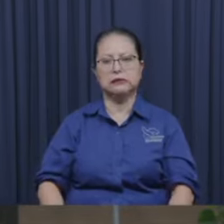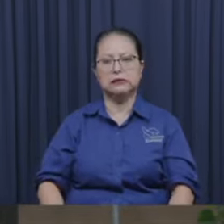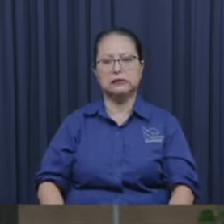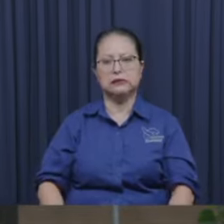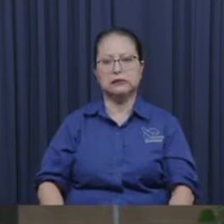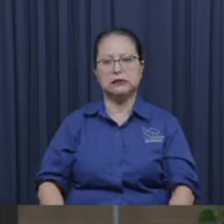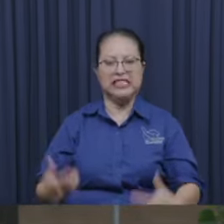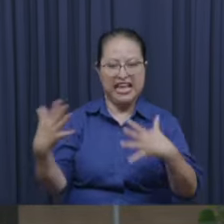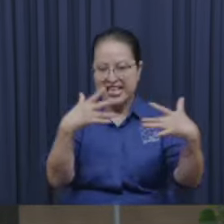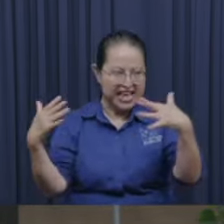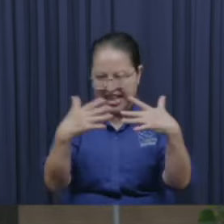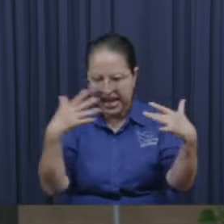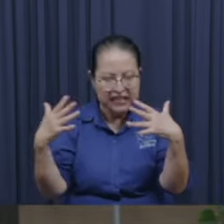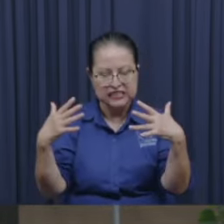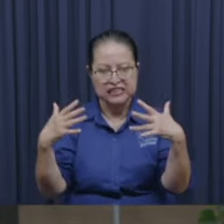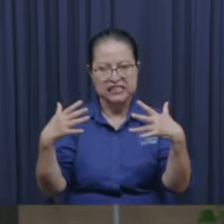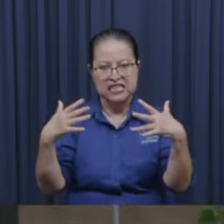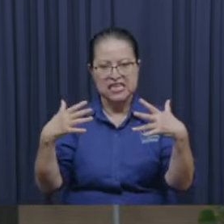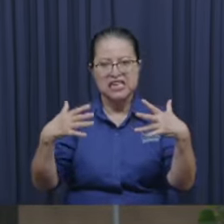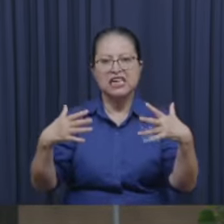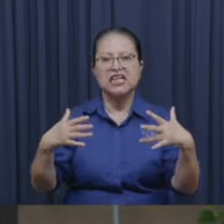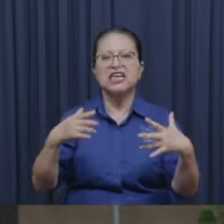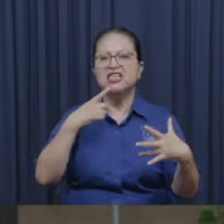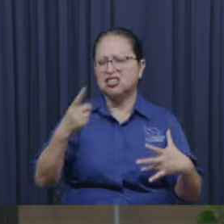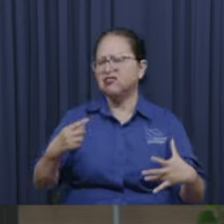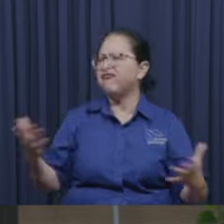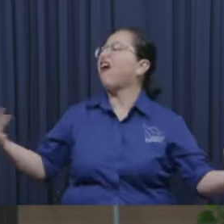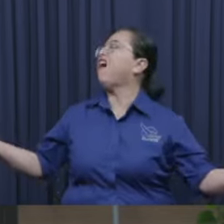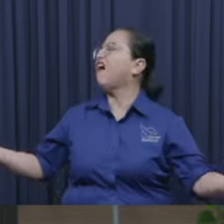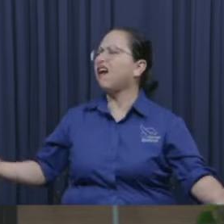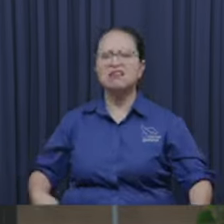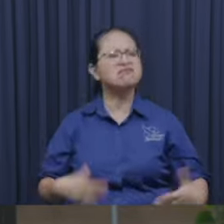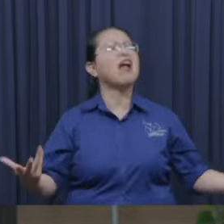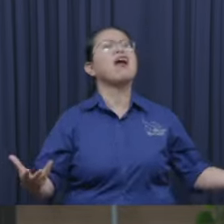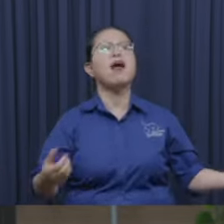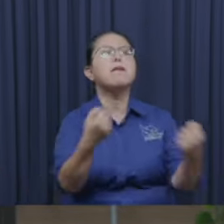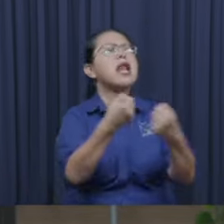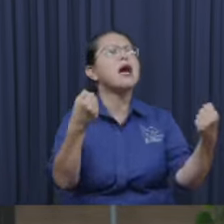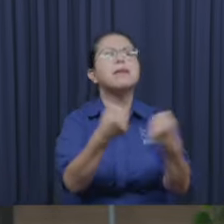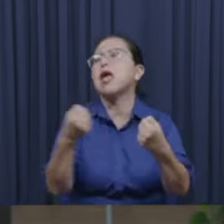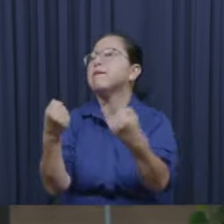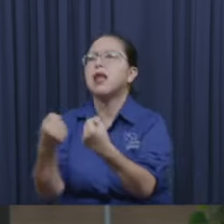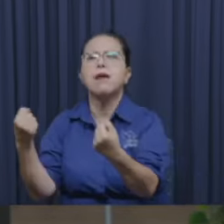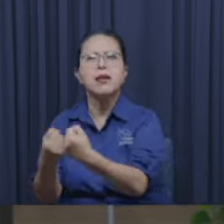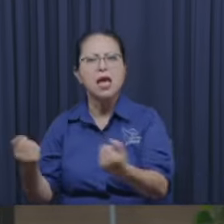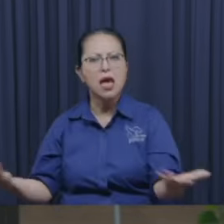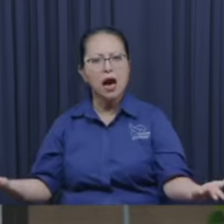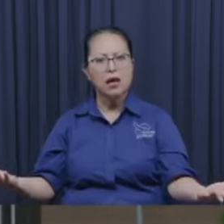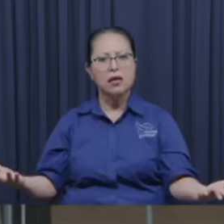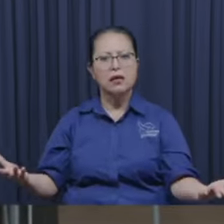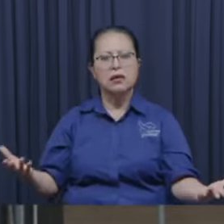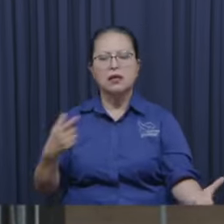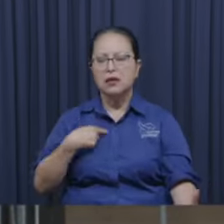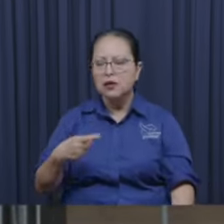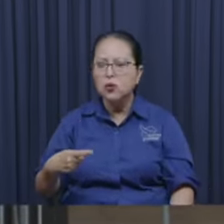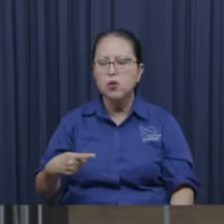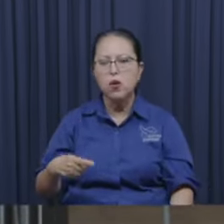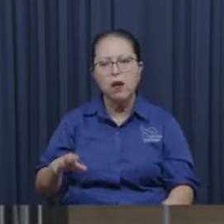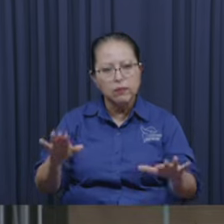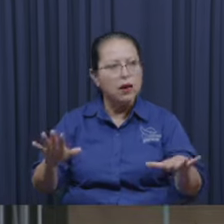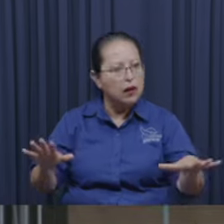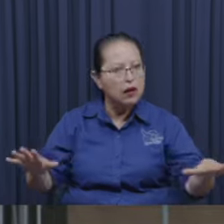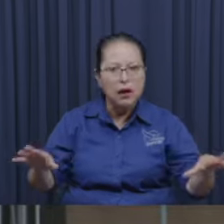y que se y que y que se pone así enfrente qué y qué qué qué qué y Uno no tranqu Uno